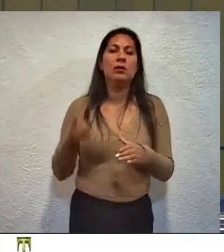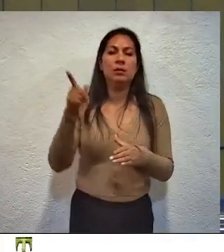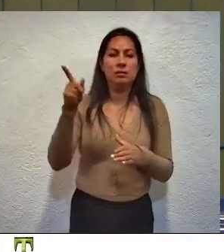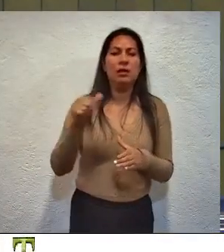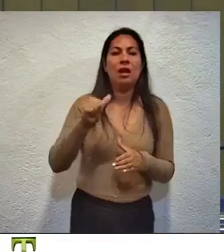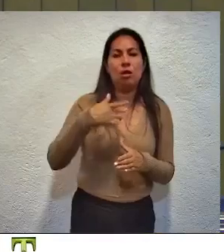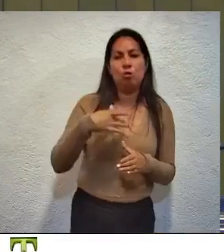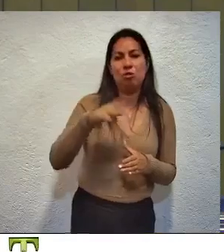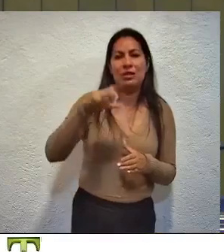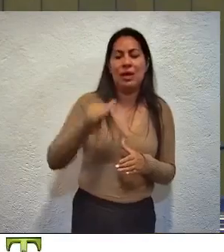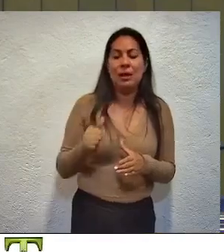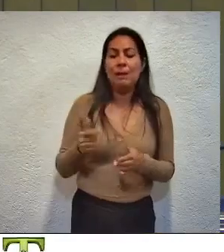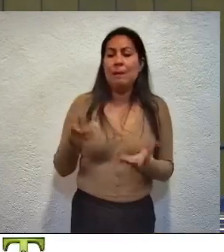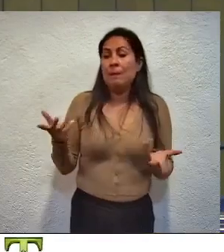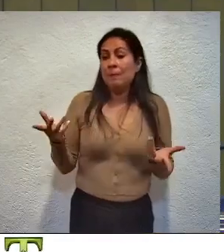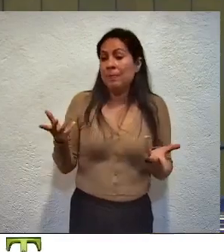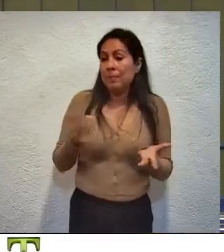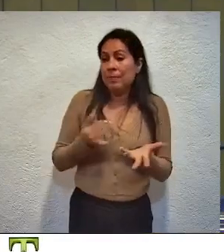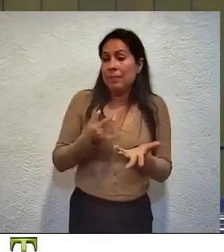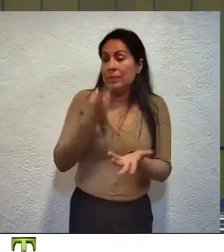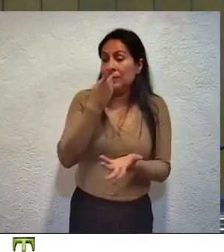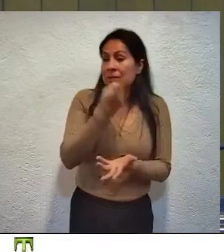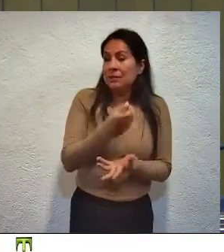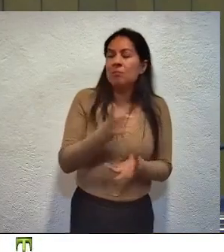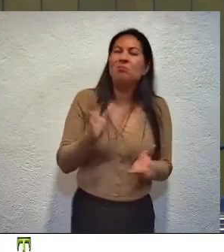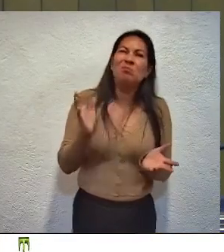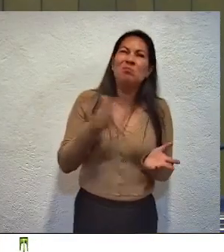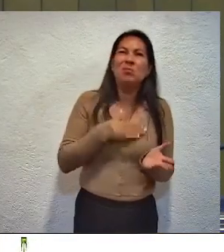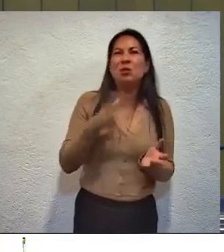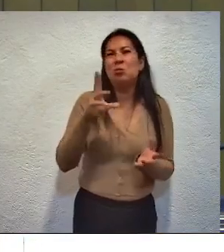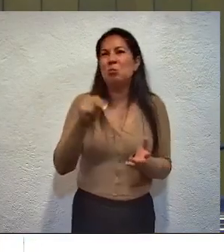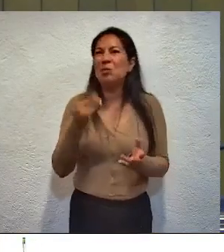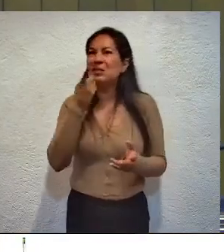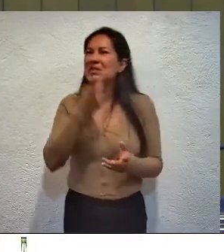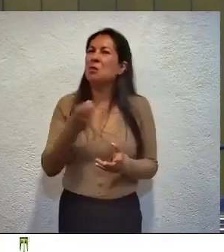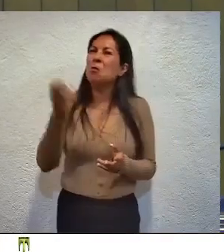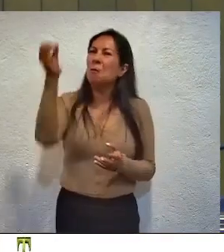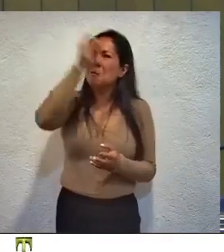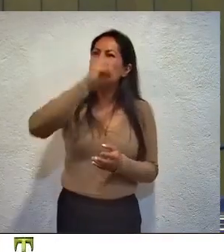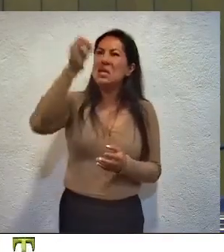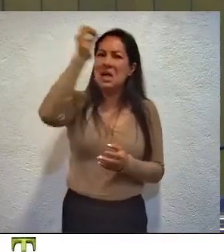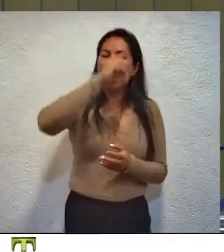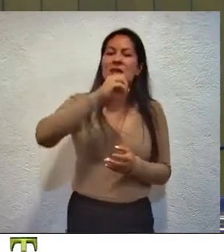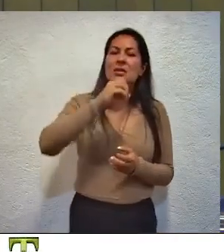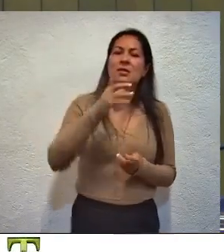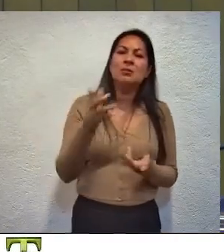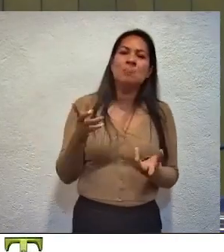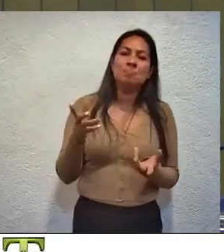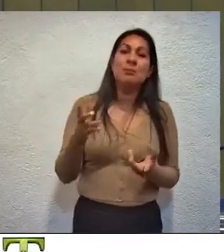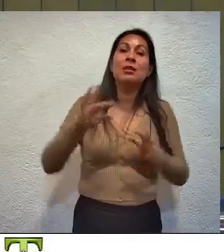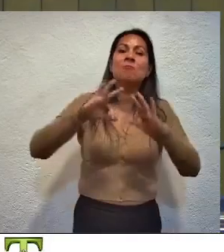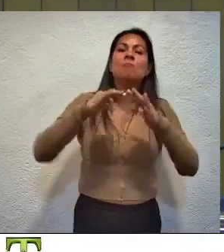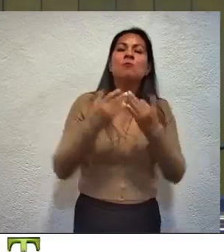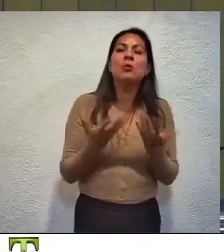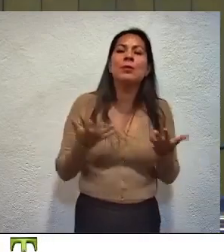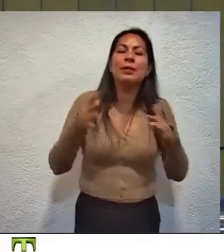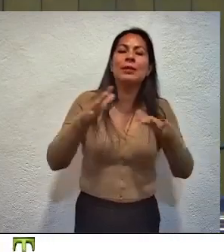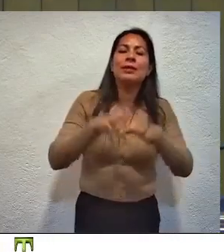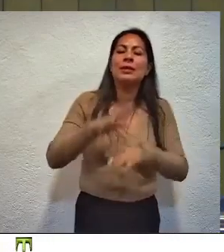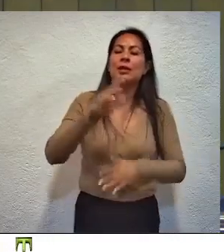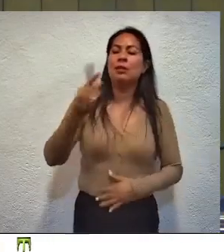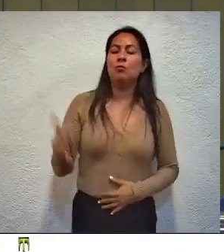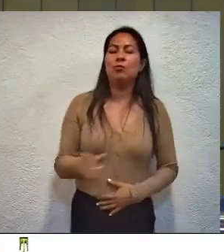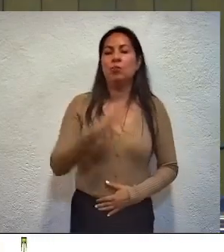Ayutla, definir que bueno, no definir, pero opinar que la forma de integrar al